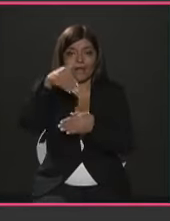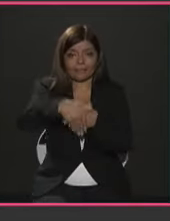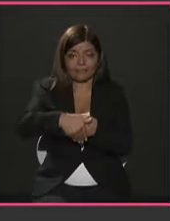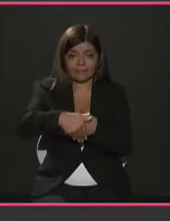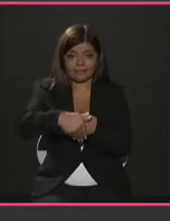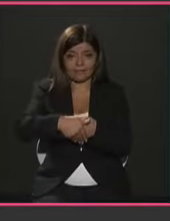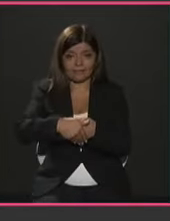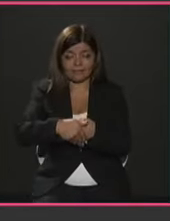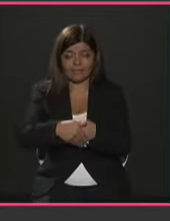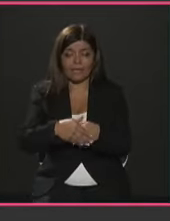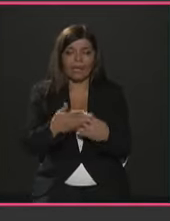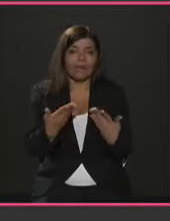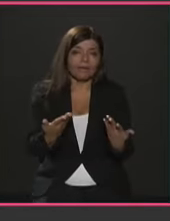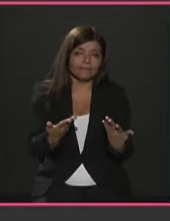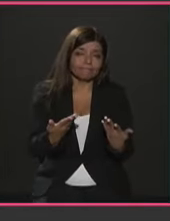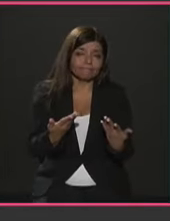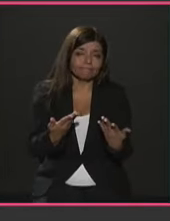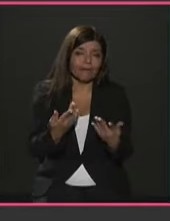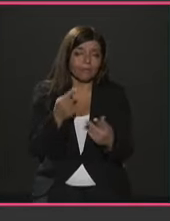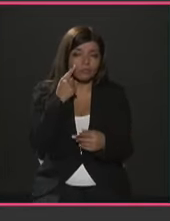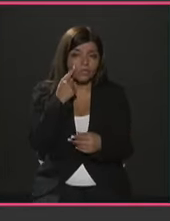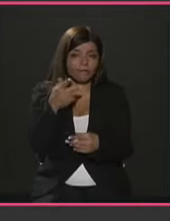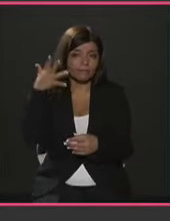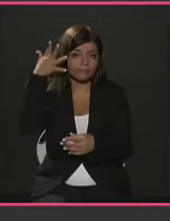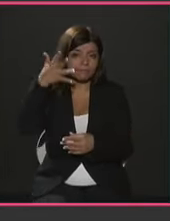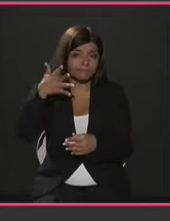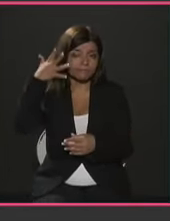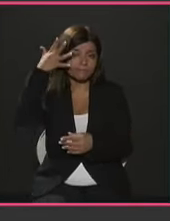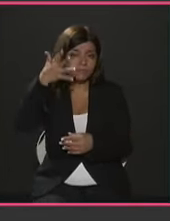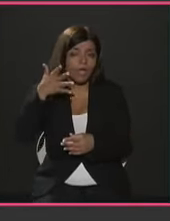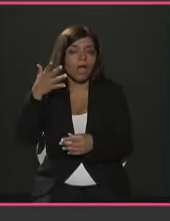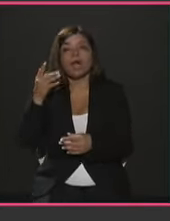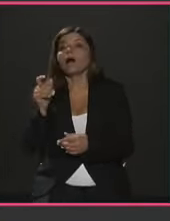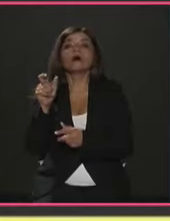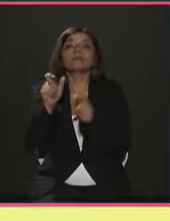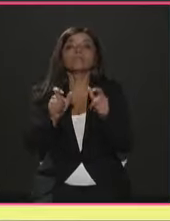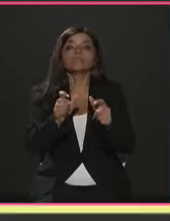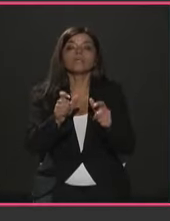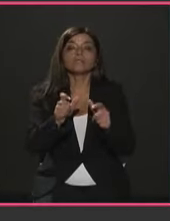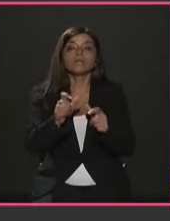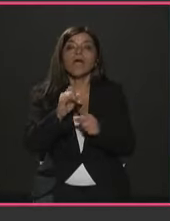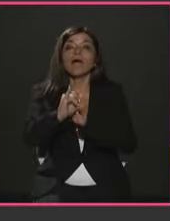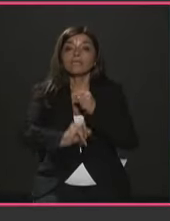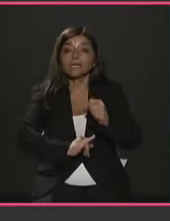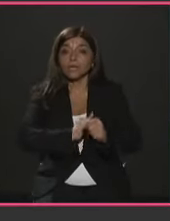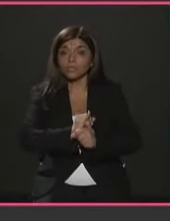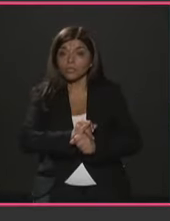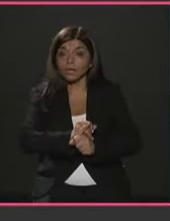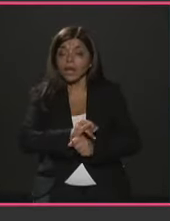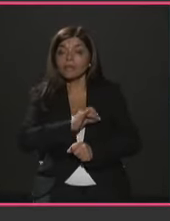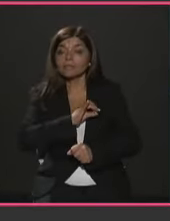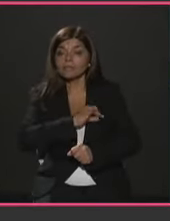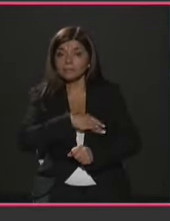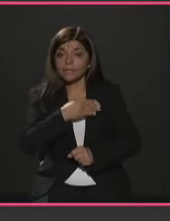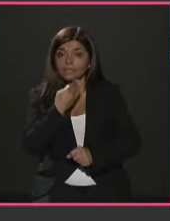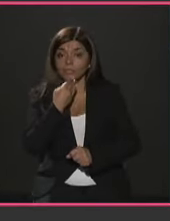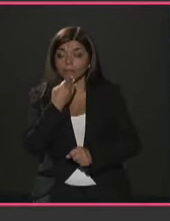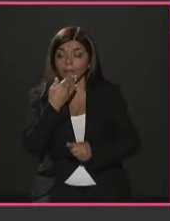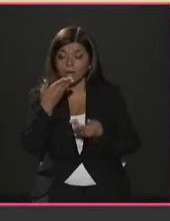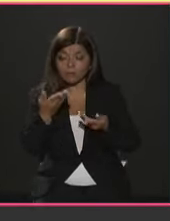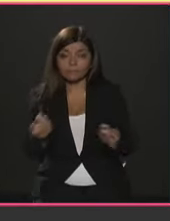eh en que estas eh mismas expositoras y citores nacionales e internacionales van a